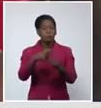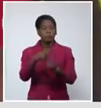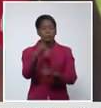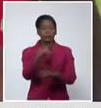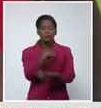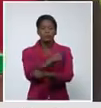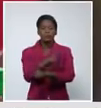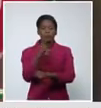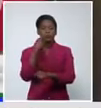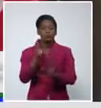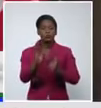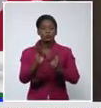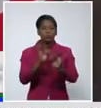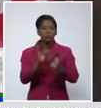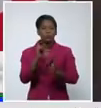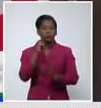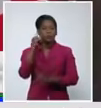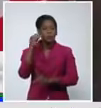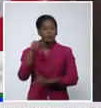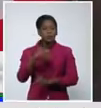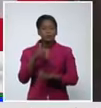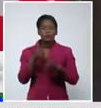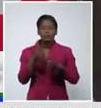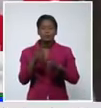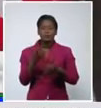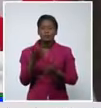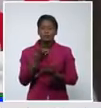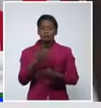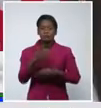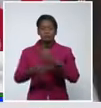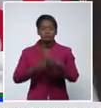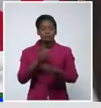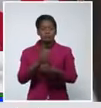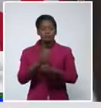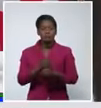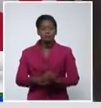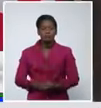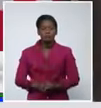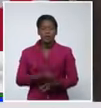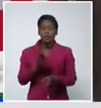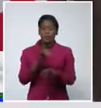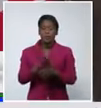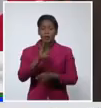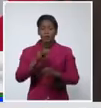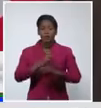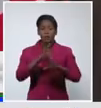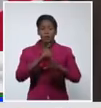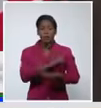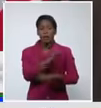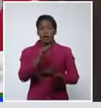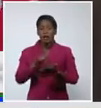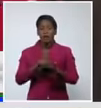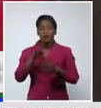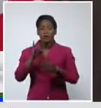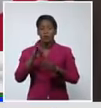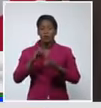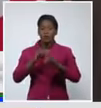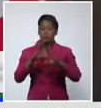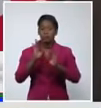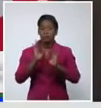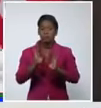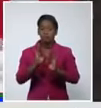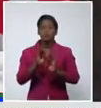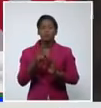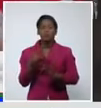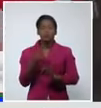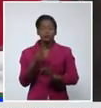Nosotros pesquisamos desde las 8 de la mañana hasta la 1 de la tarde, con vista a que si algún vecino ha salido a hacer alguna labor o está en su centro de